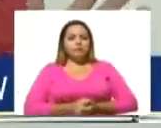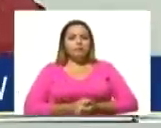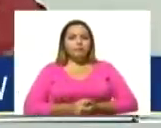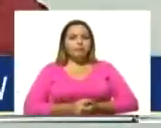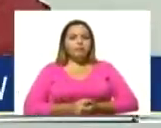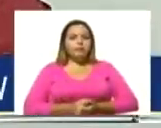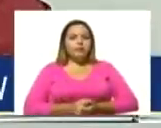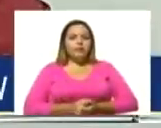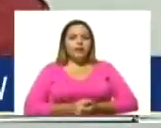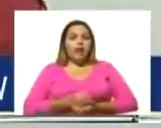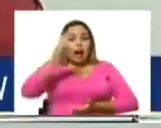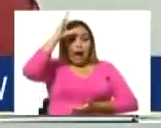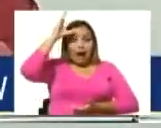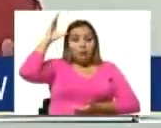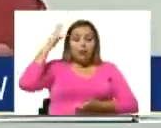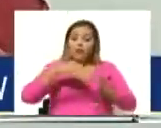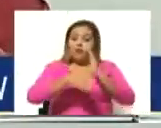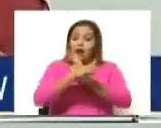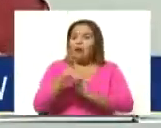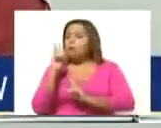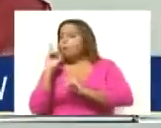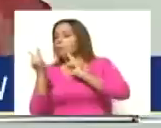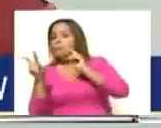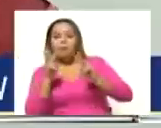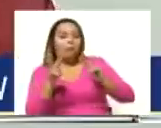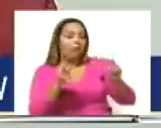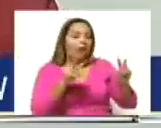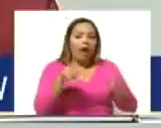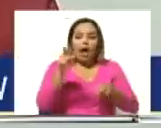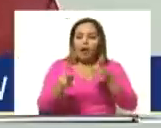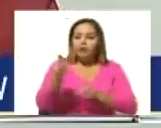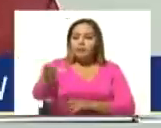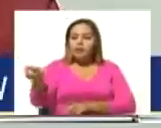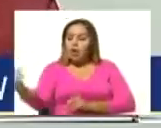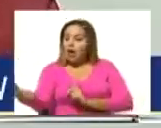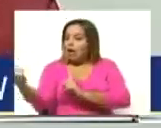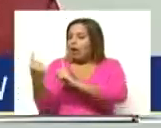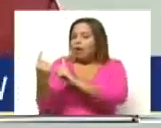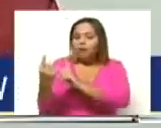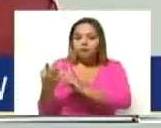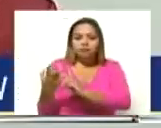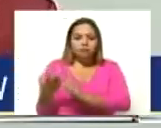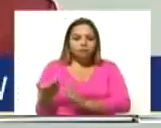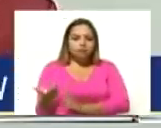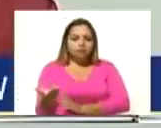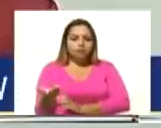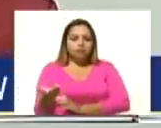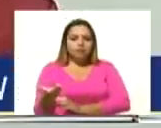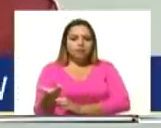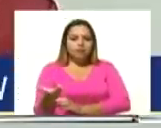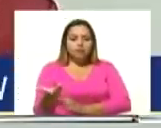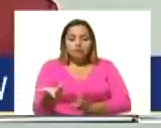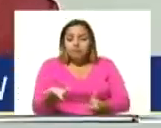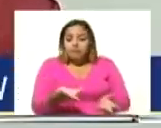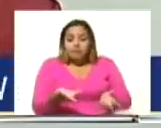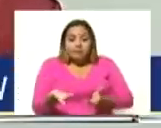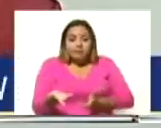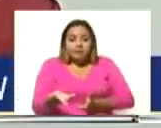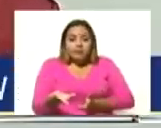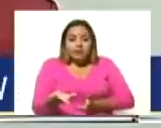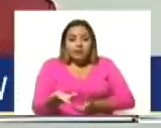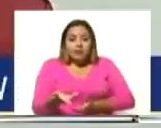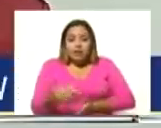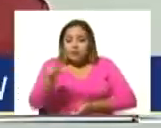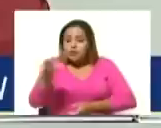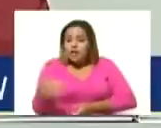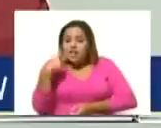fue Capriles para allá asomarse, por allá, a ver si alguien lo reconocía. Y tuvo, no le quedó otra que declarar